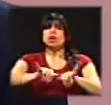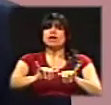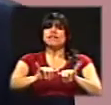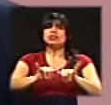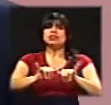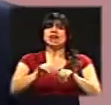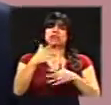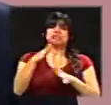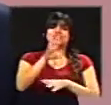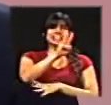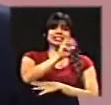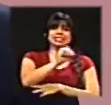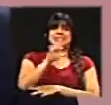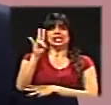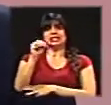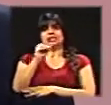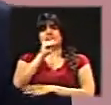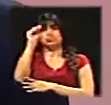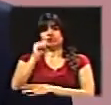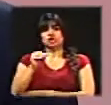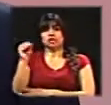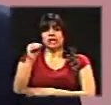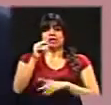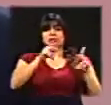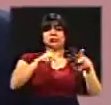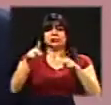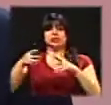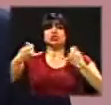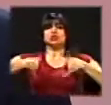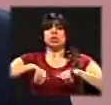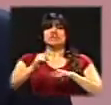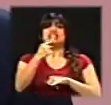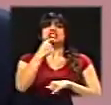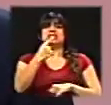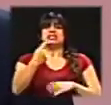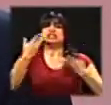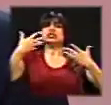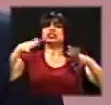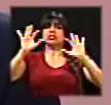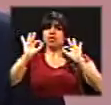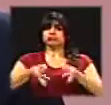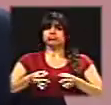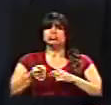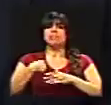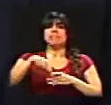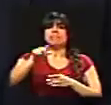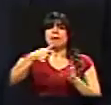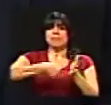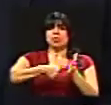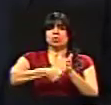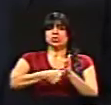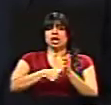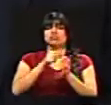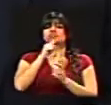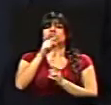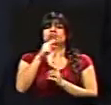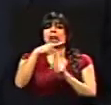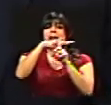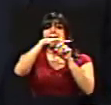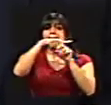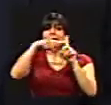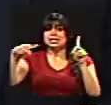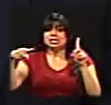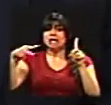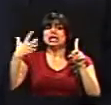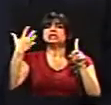del 60-70% de la población que decida o dice estar decidida a ir a votar, solamente la mitad tenía, digamos,